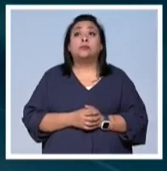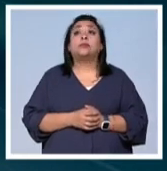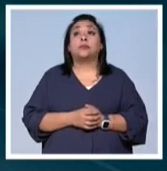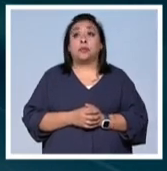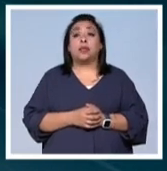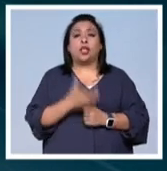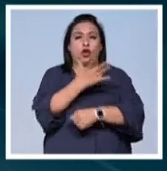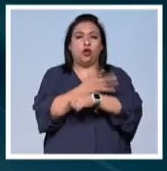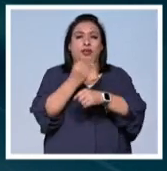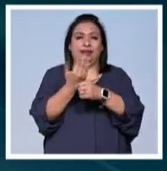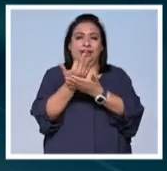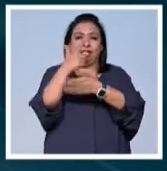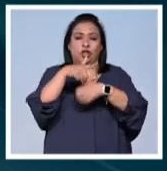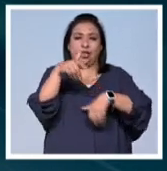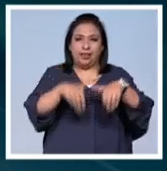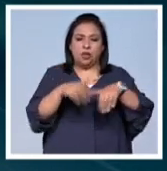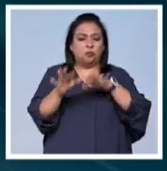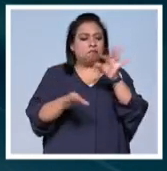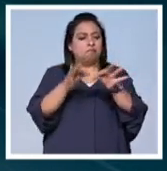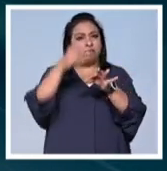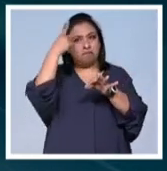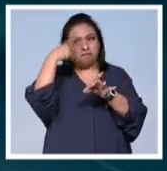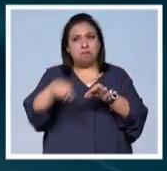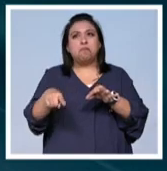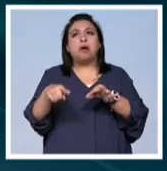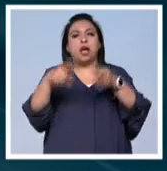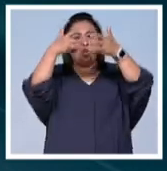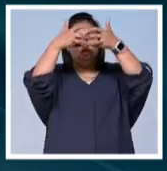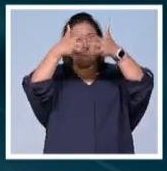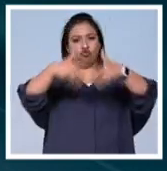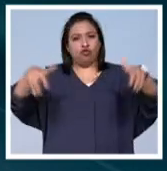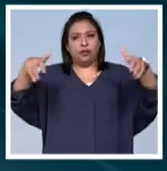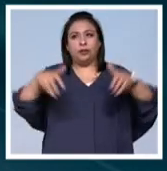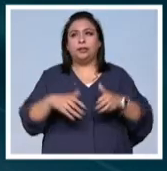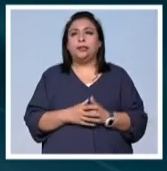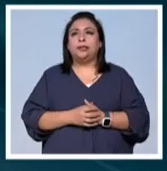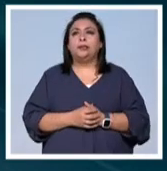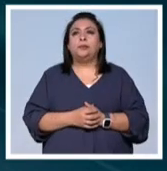la coordinación Nacional de teatro está lista para correr el telón